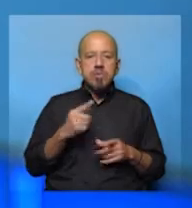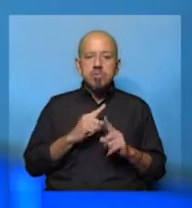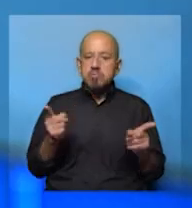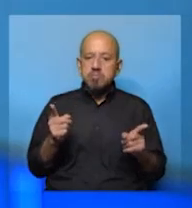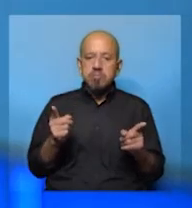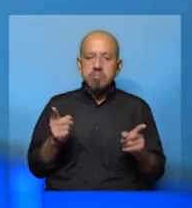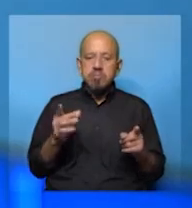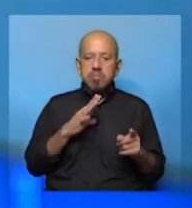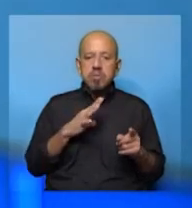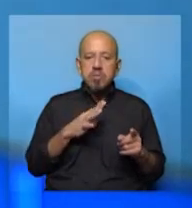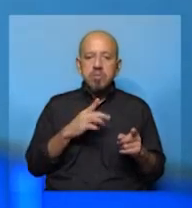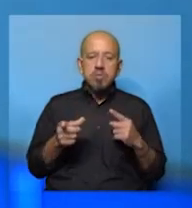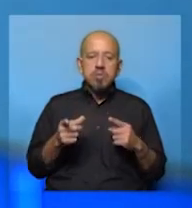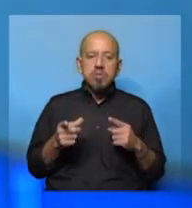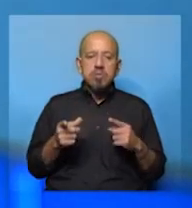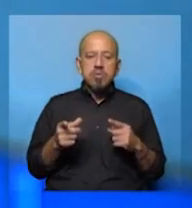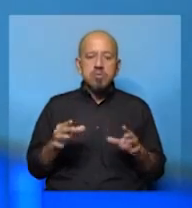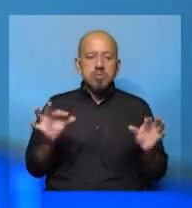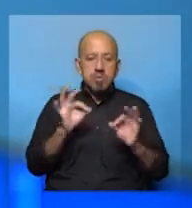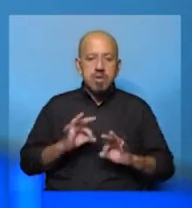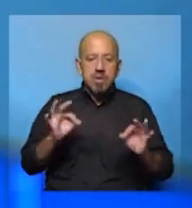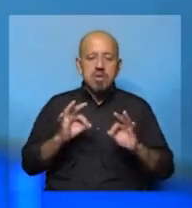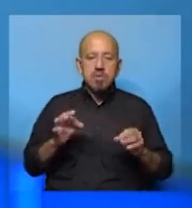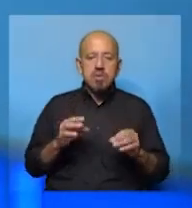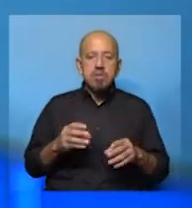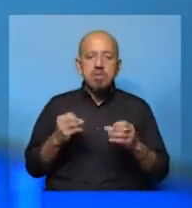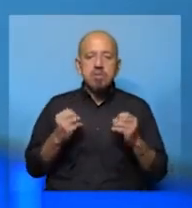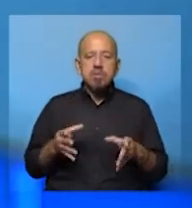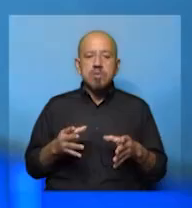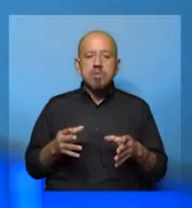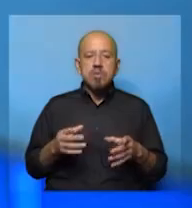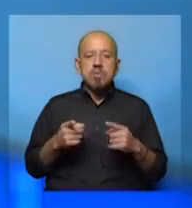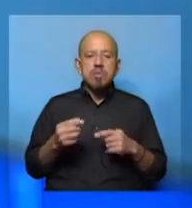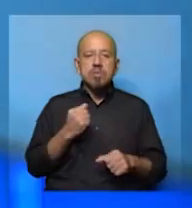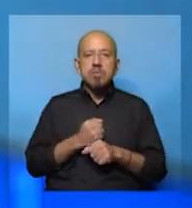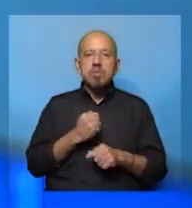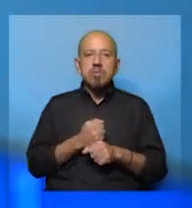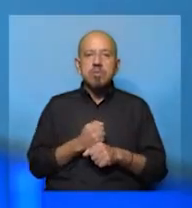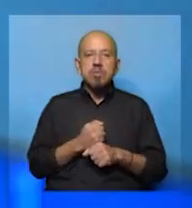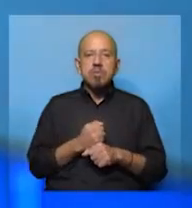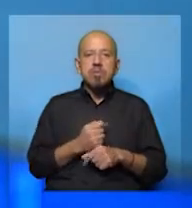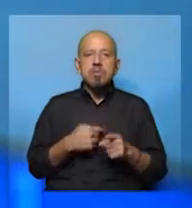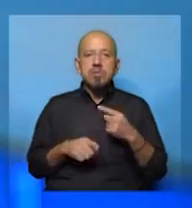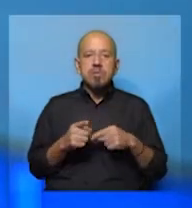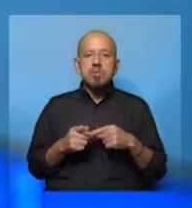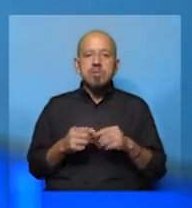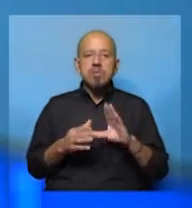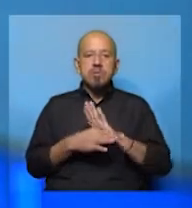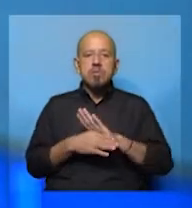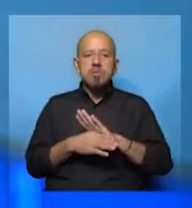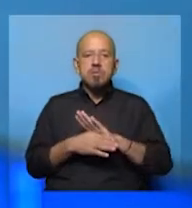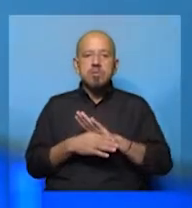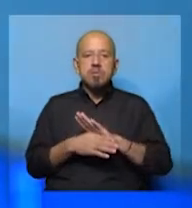hay organismos que no tocaron un peso porque era eso que yo digo trabajar articuladamente el mides gastó una